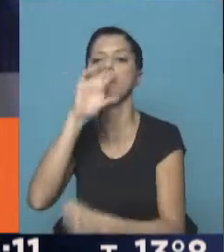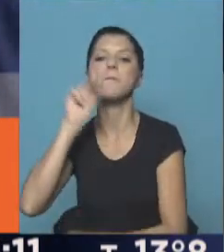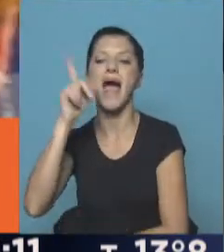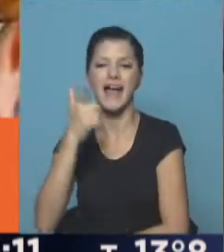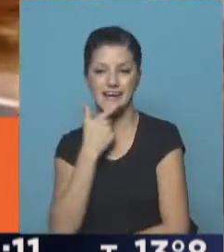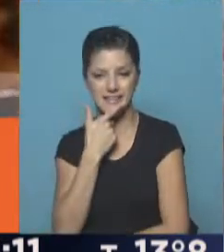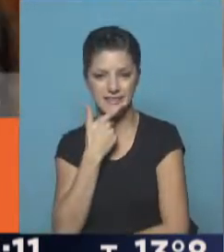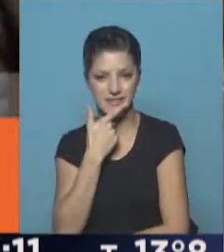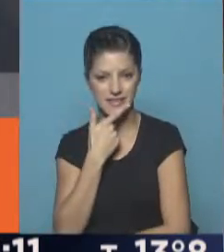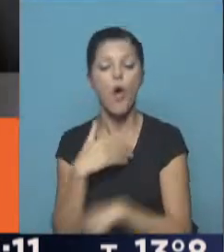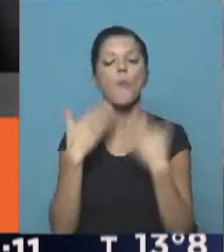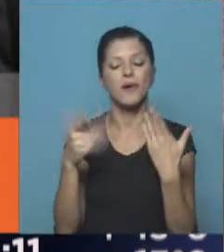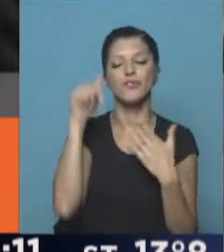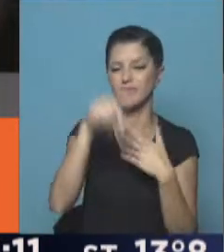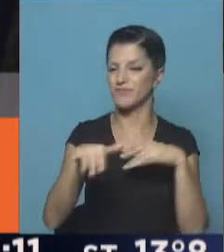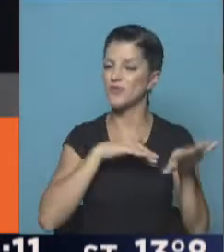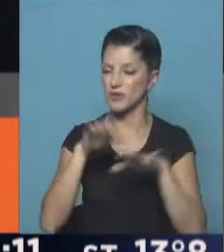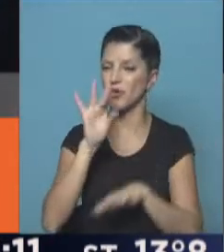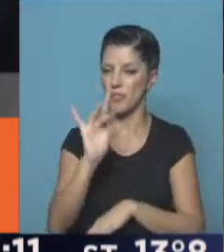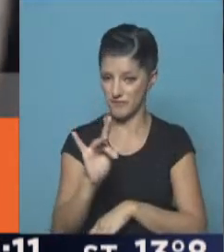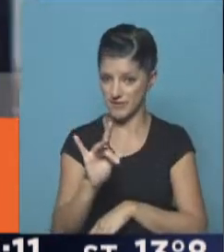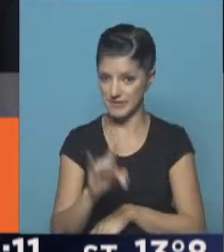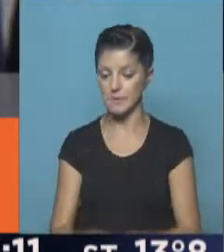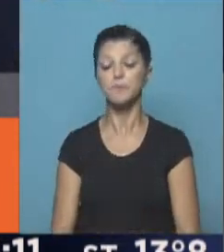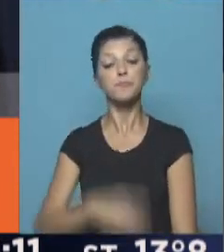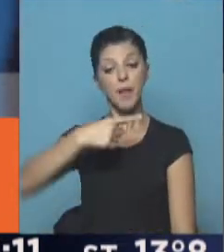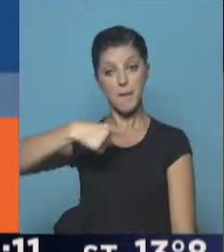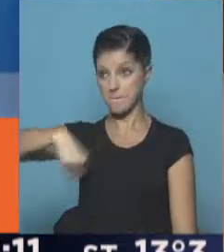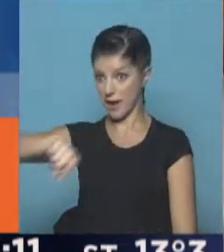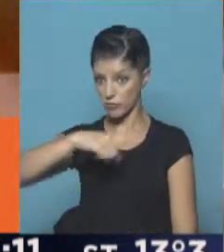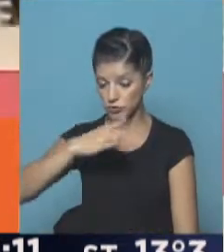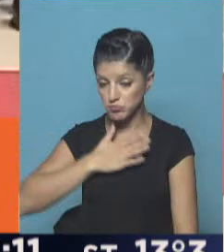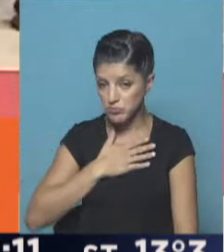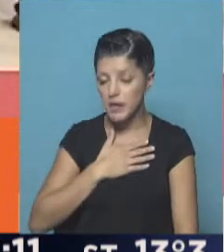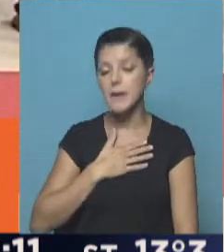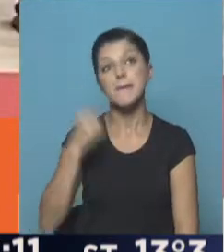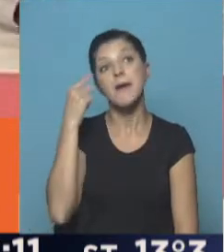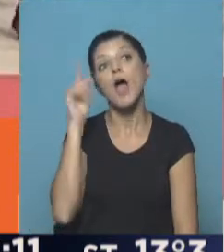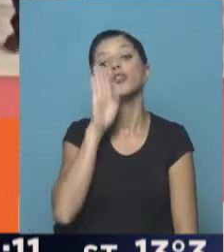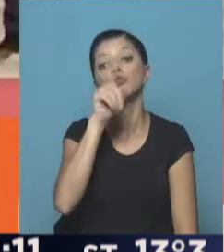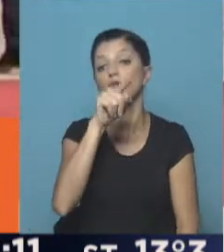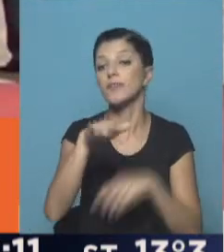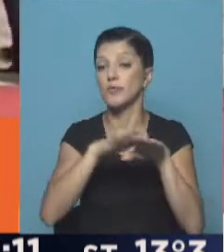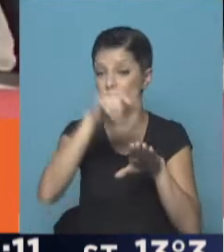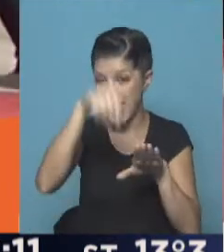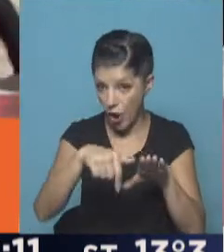se vuelve mucho más complicado. El diagnóstico para nosotros es que Estados Unidos, en la posición en la que está,